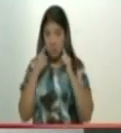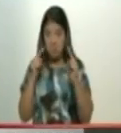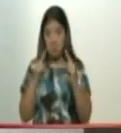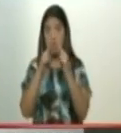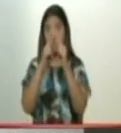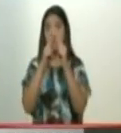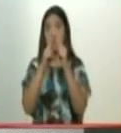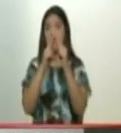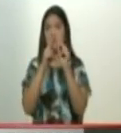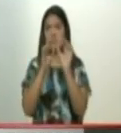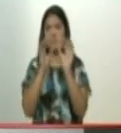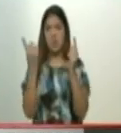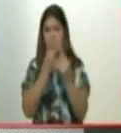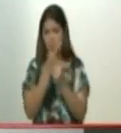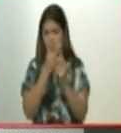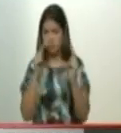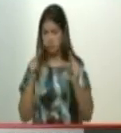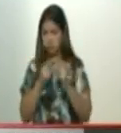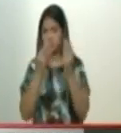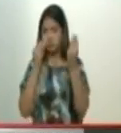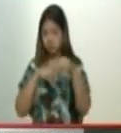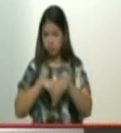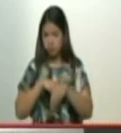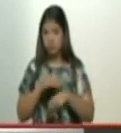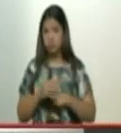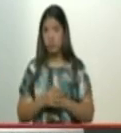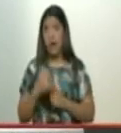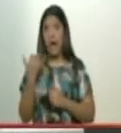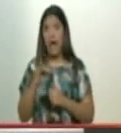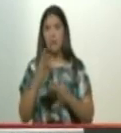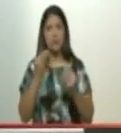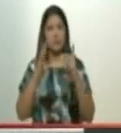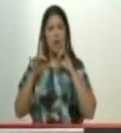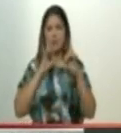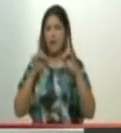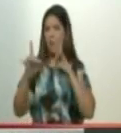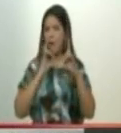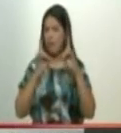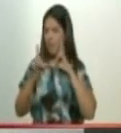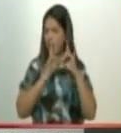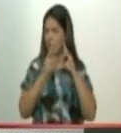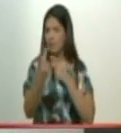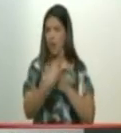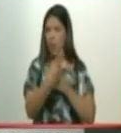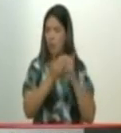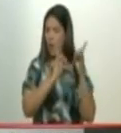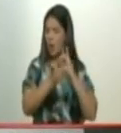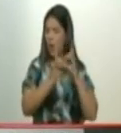fue acertada por esto, hay un gran flujo de llamadas entre ambos,